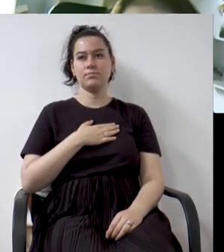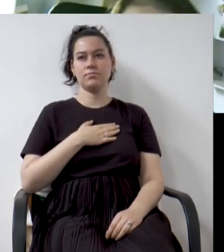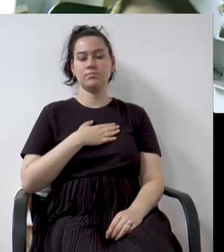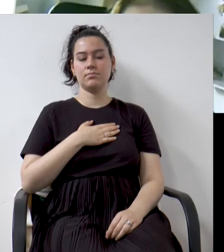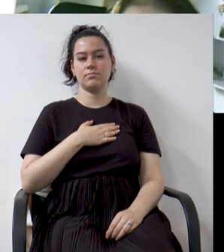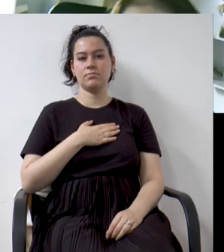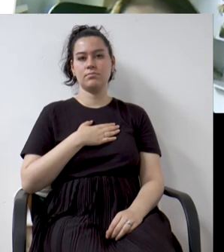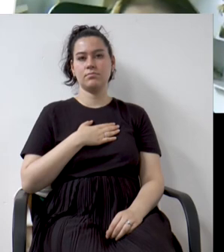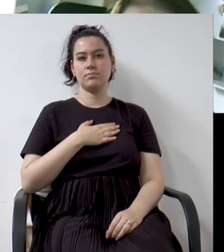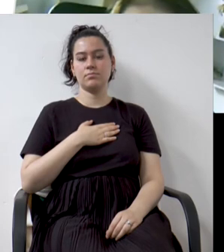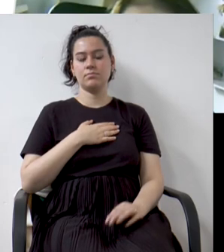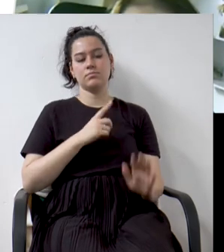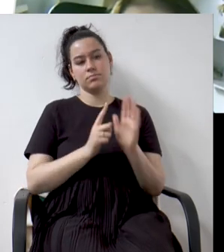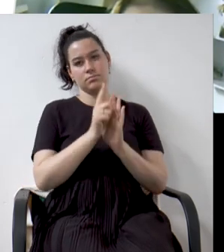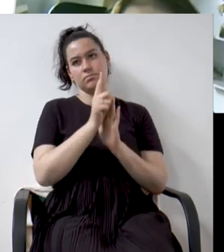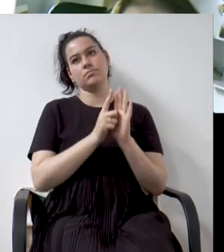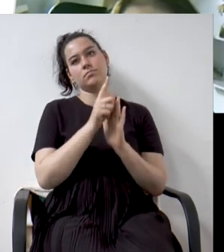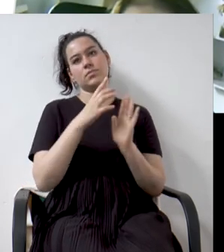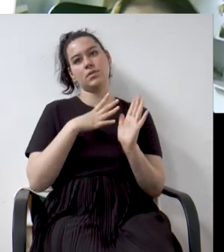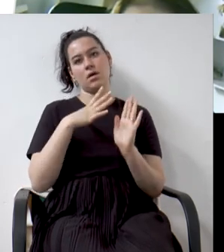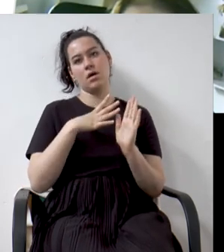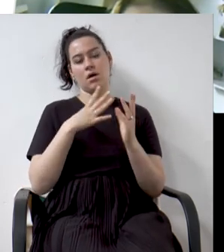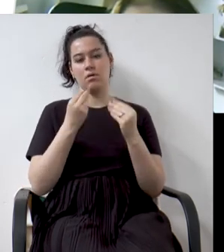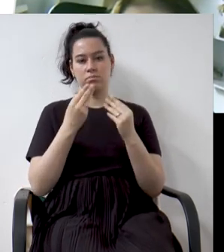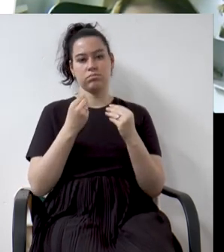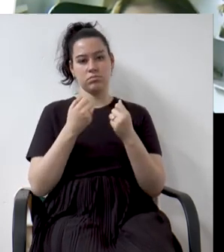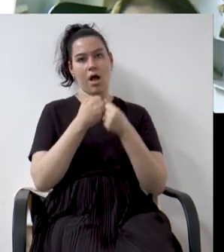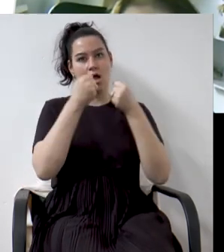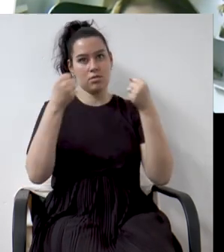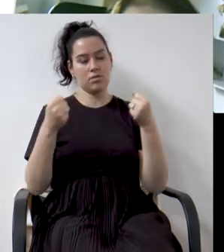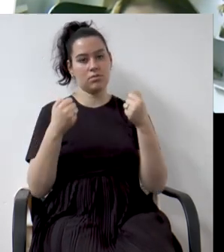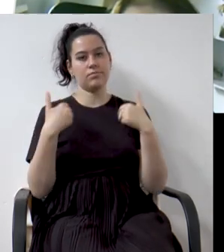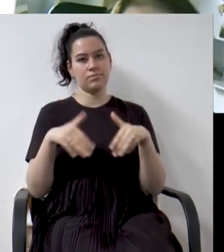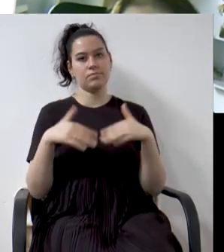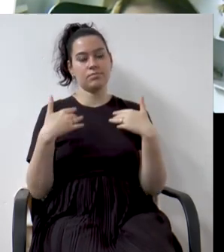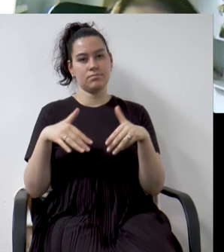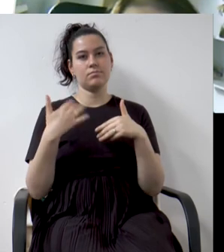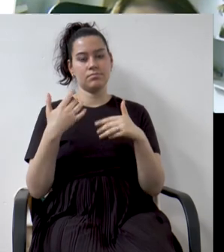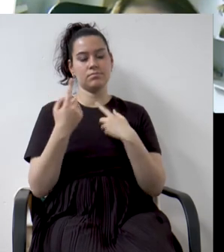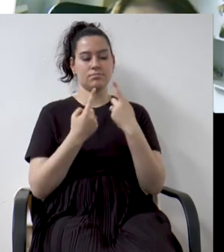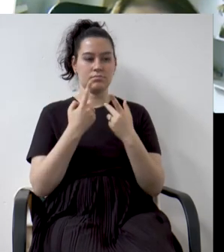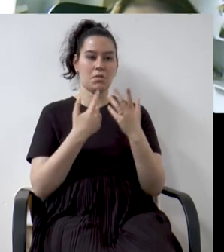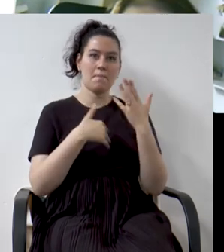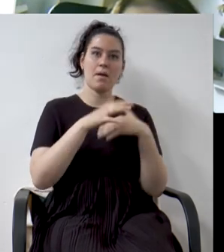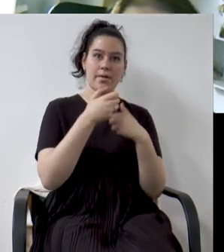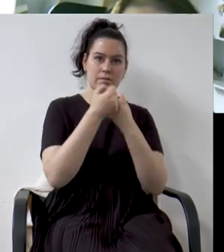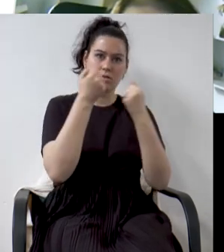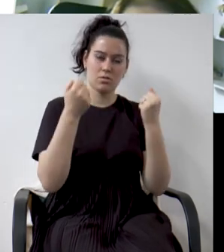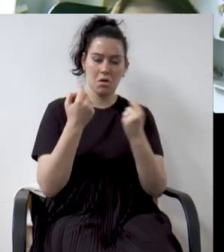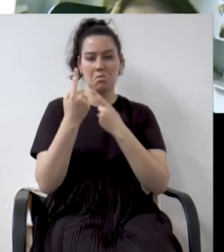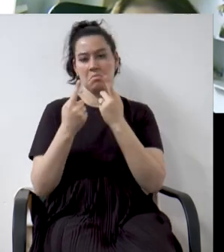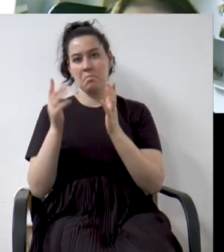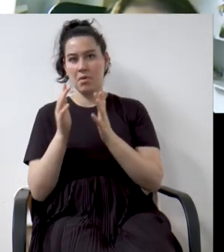hablando del noreste, hay una fuerte impronta a la extensión, quizás en algunas sedes más que otras, pero hay una impronta